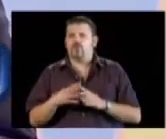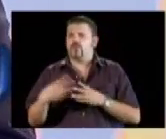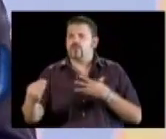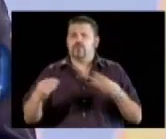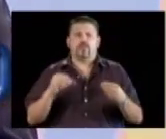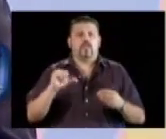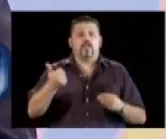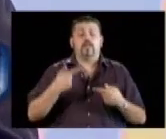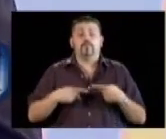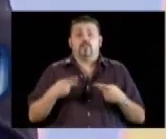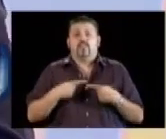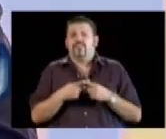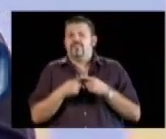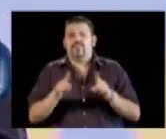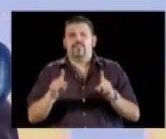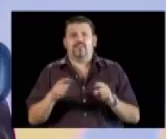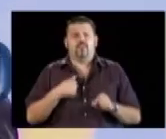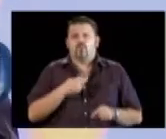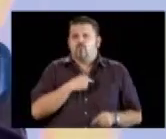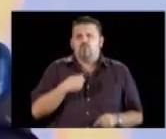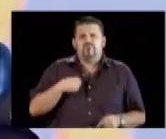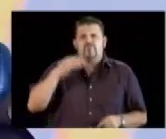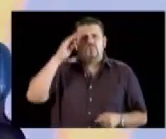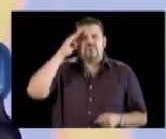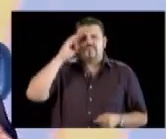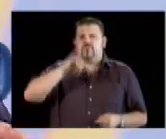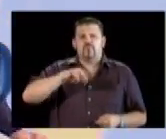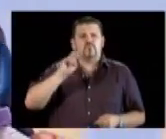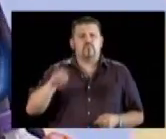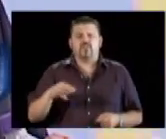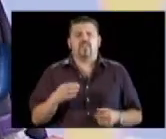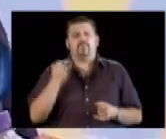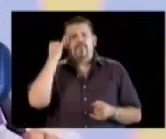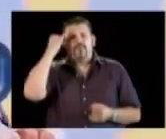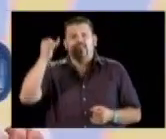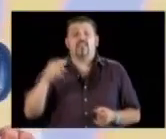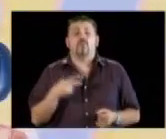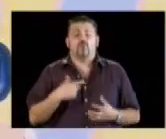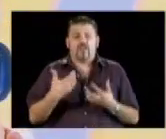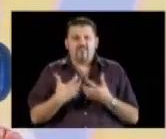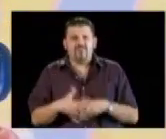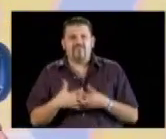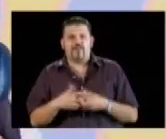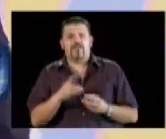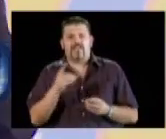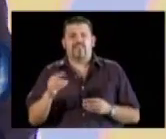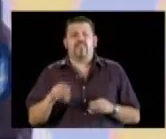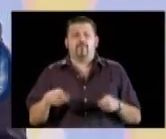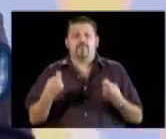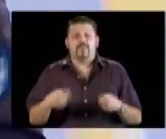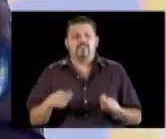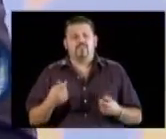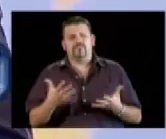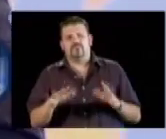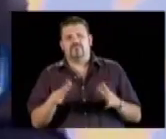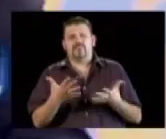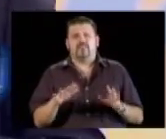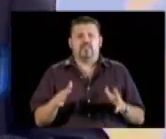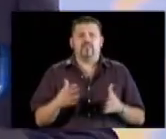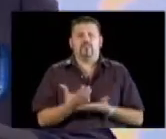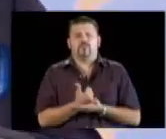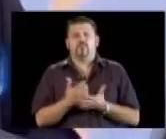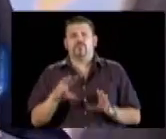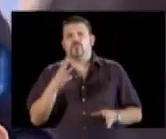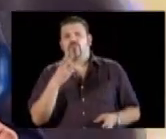algo diferente por la gente. Nunca me imaginé, después de trabajar varios años en una fábrica de plásticos, de ganar alrededor de 300